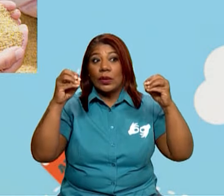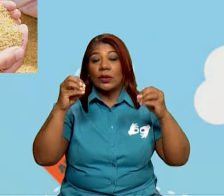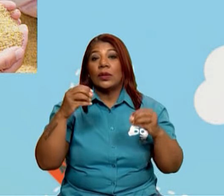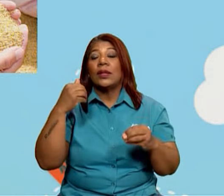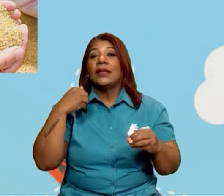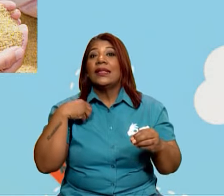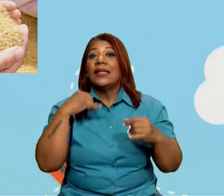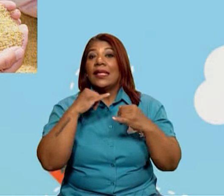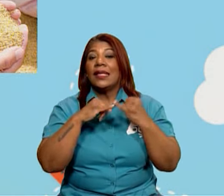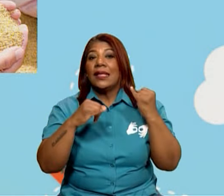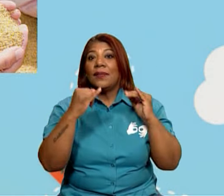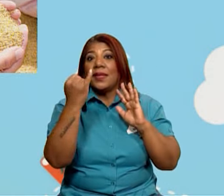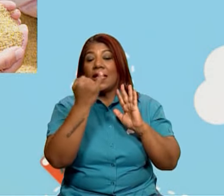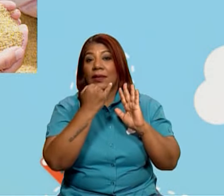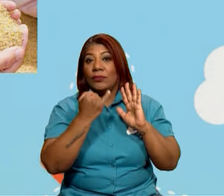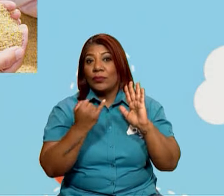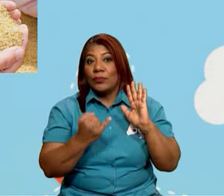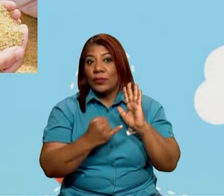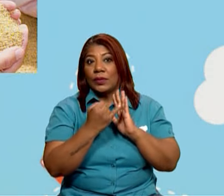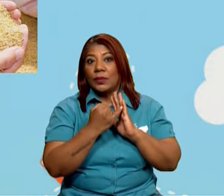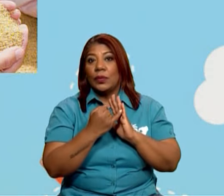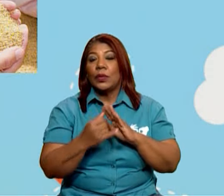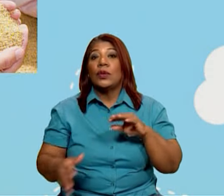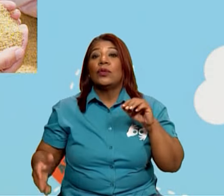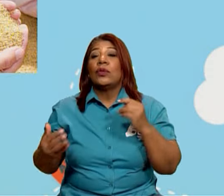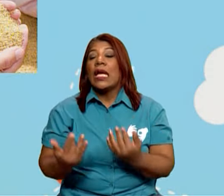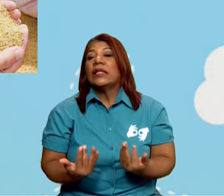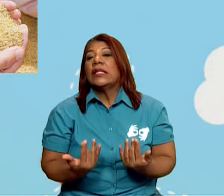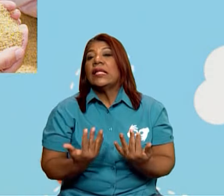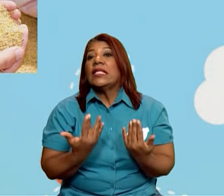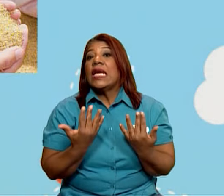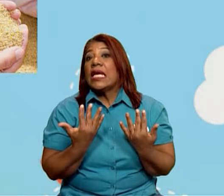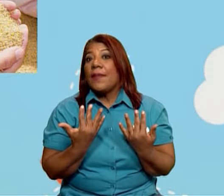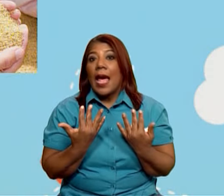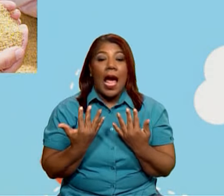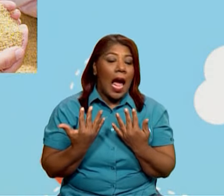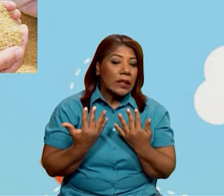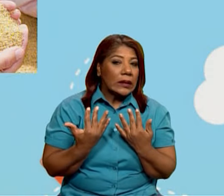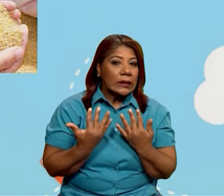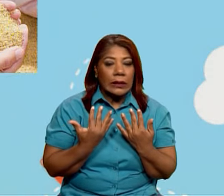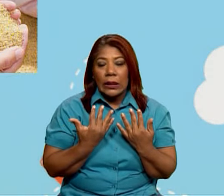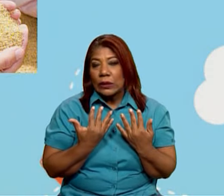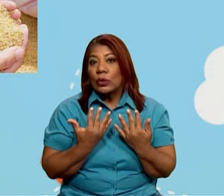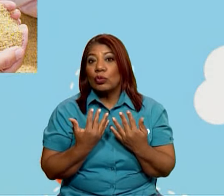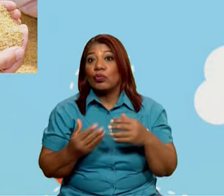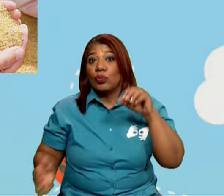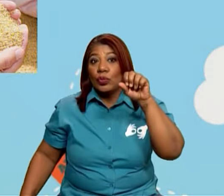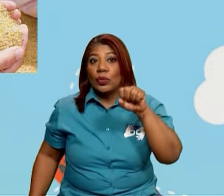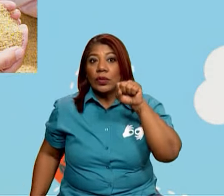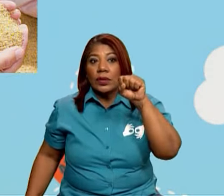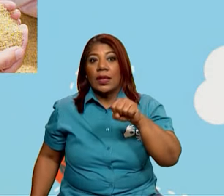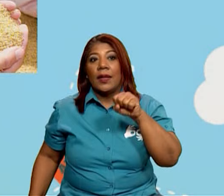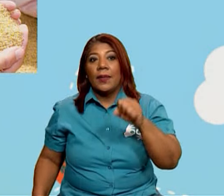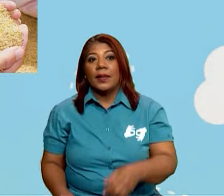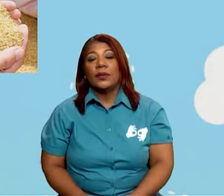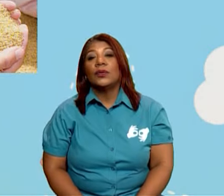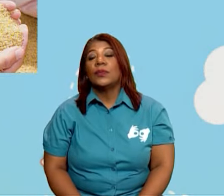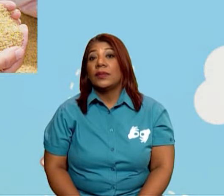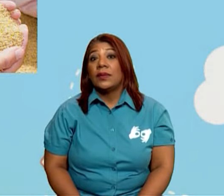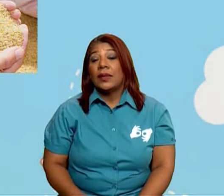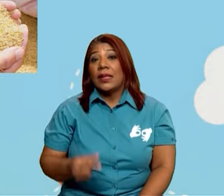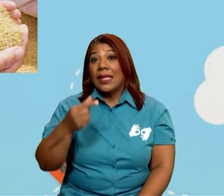oración. El caballo se alimenta de... ¿De qué se alimenta? De hierba. Muy bien. Ahora vamos a